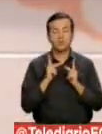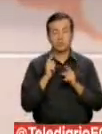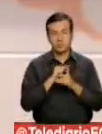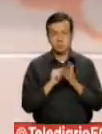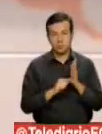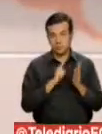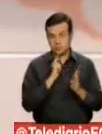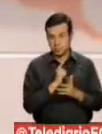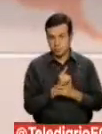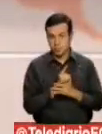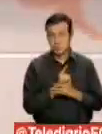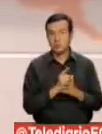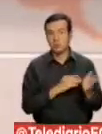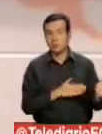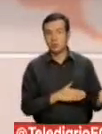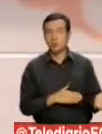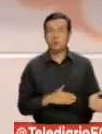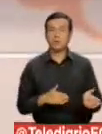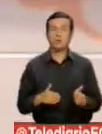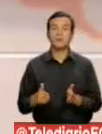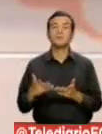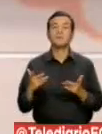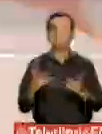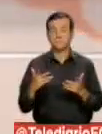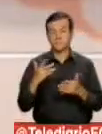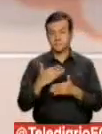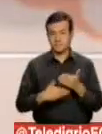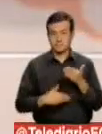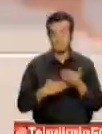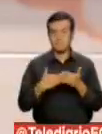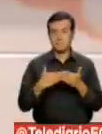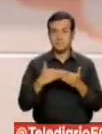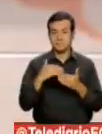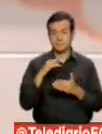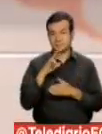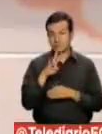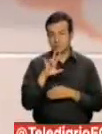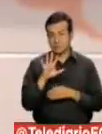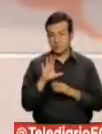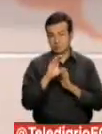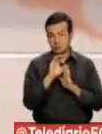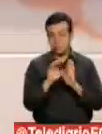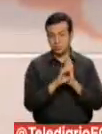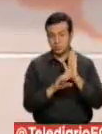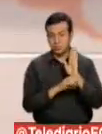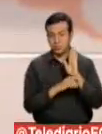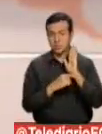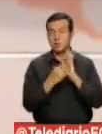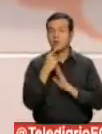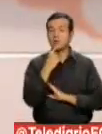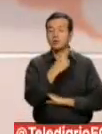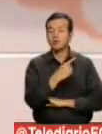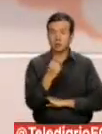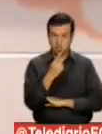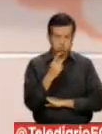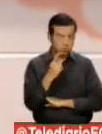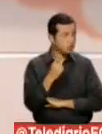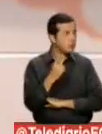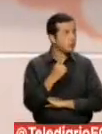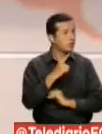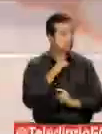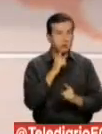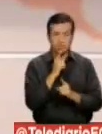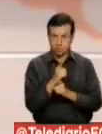existir, y con la parte de los principios del 75 de la Constitución, que nos dicen que tiene que ser